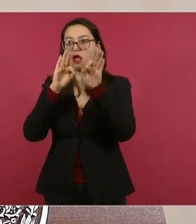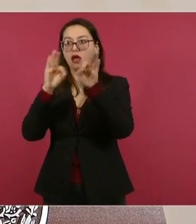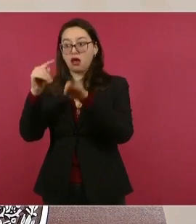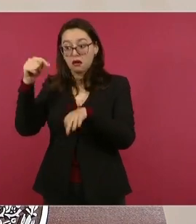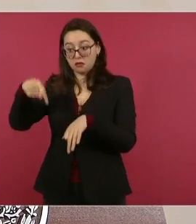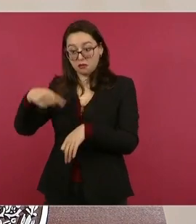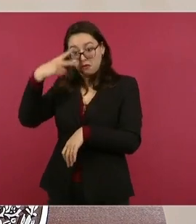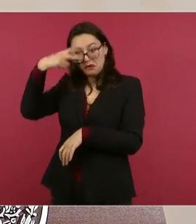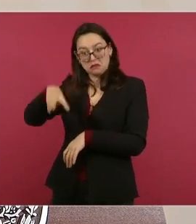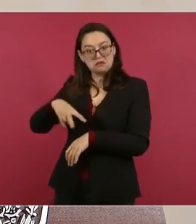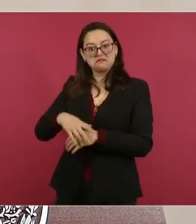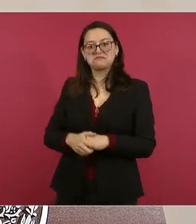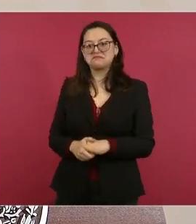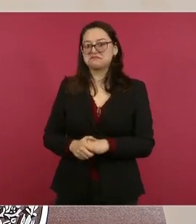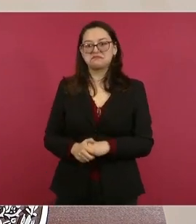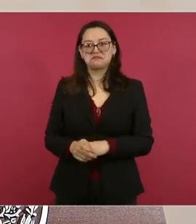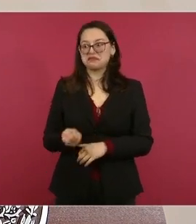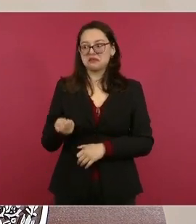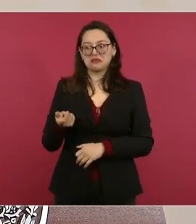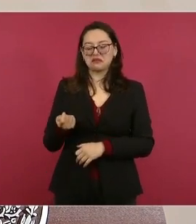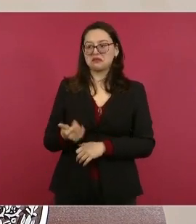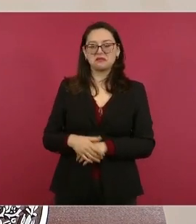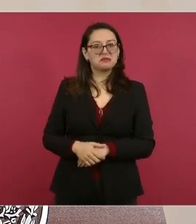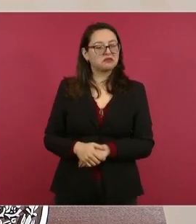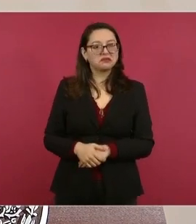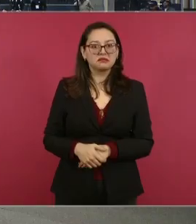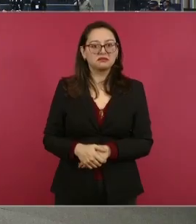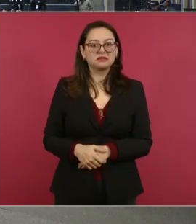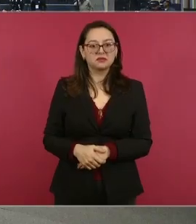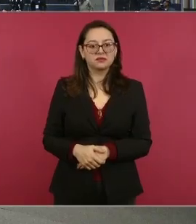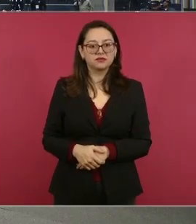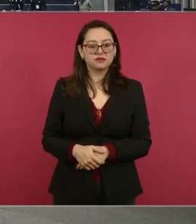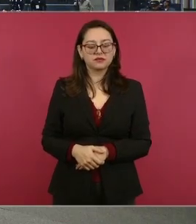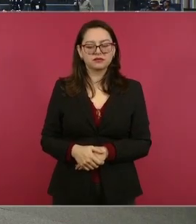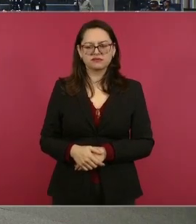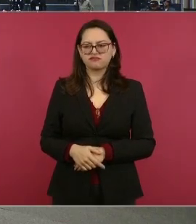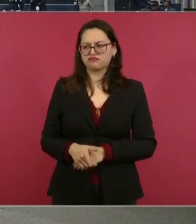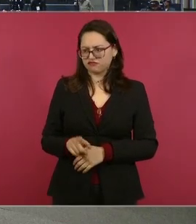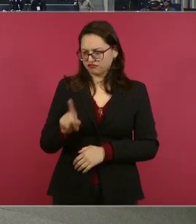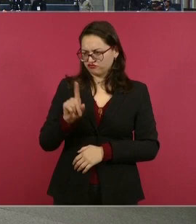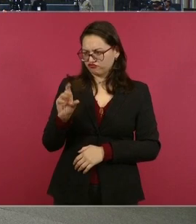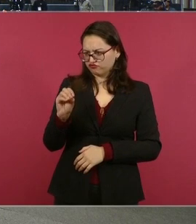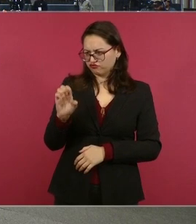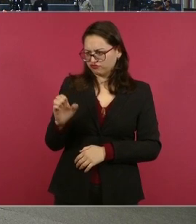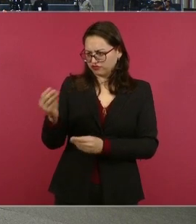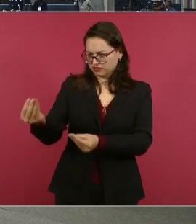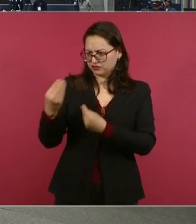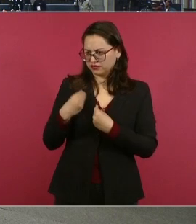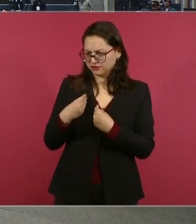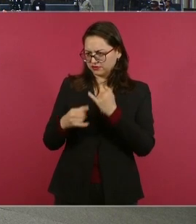Me mandó Zoe un informe